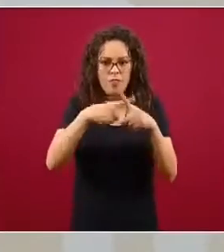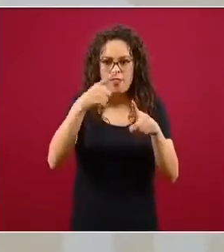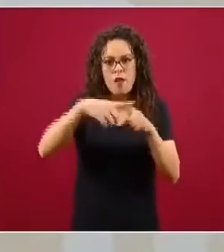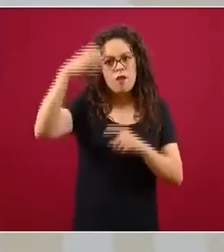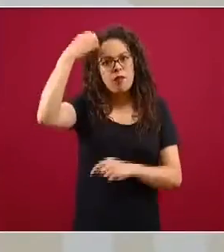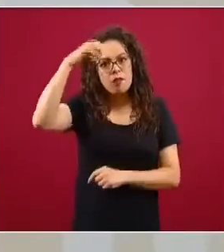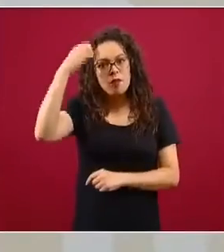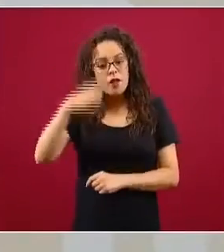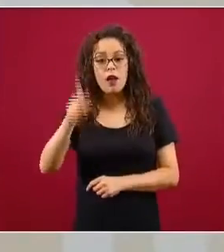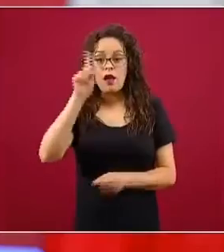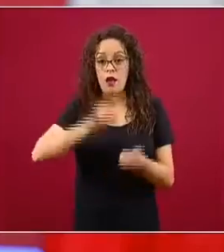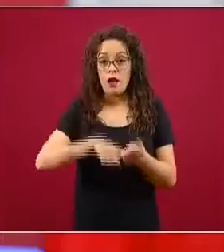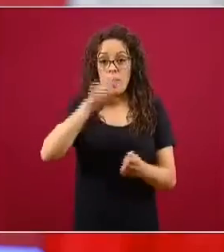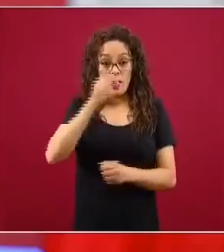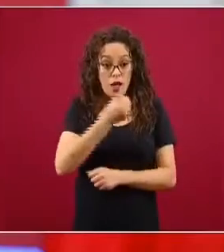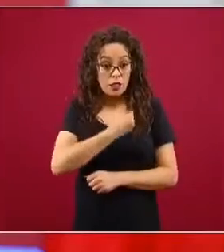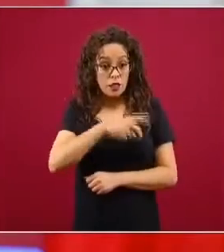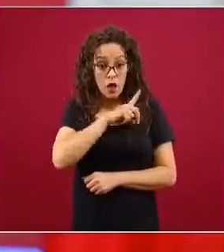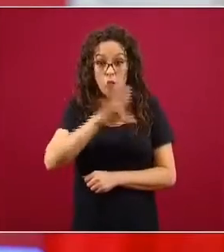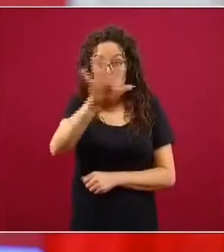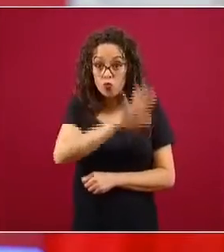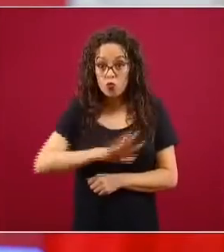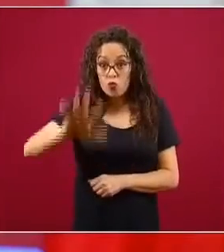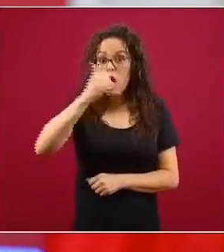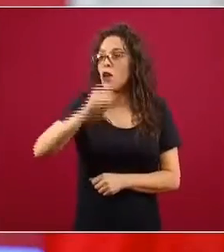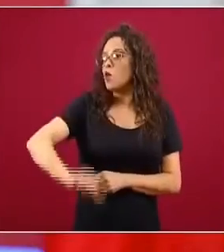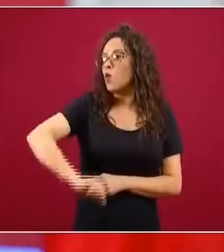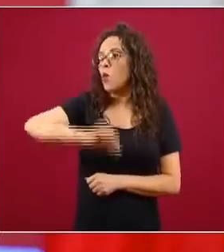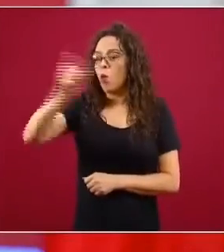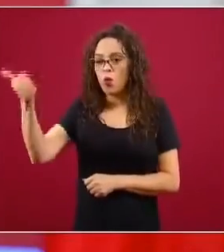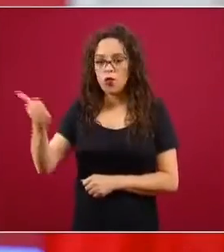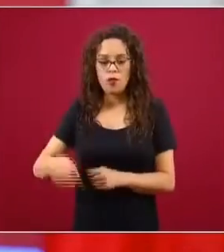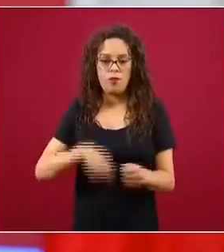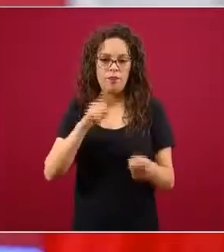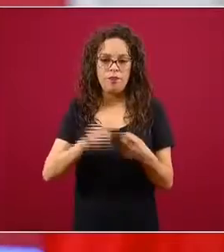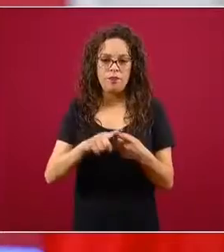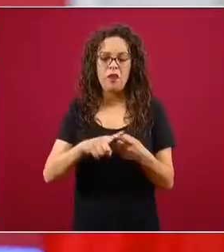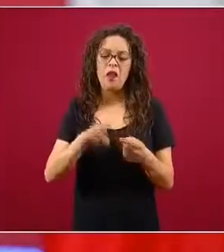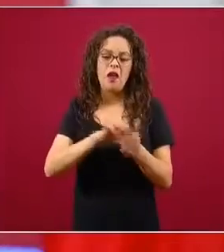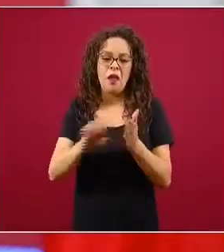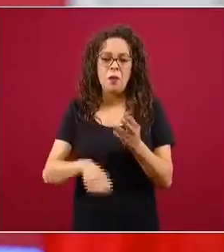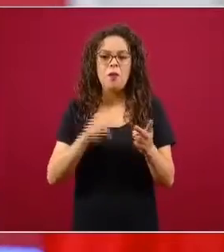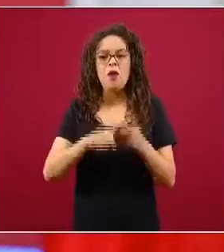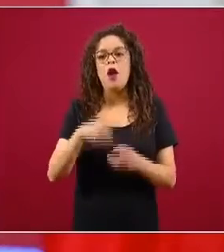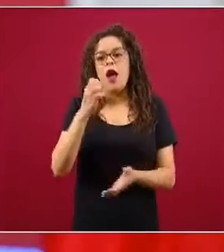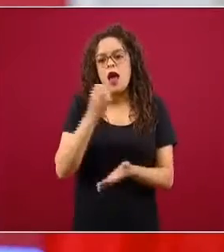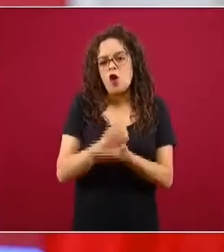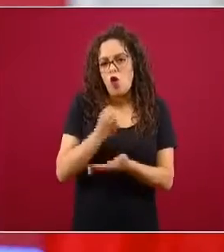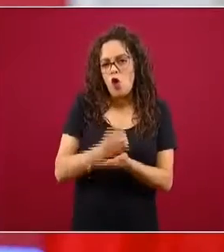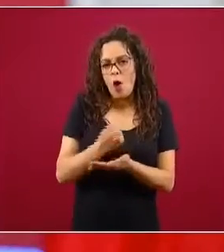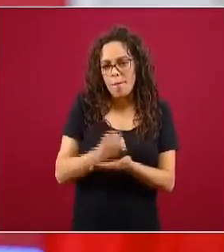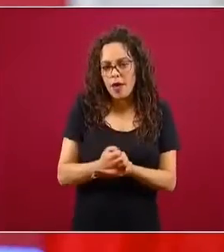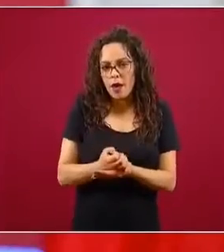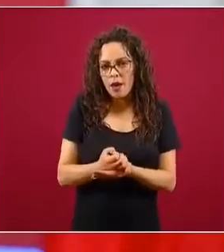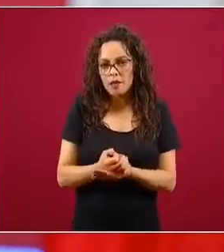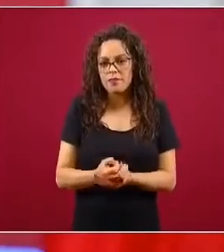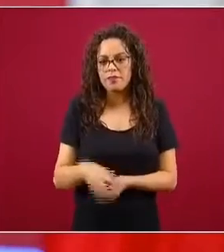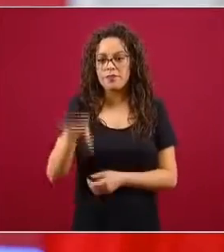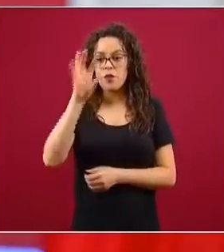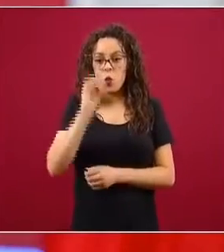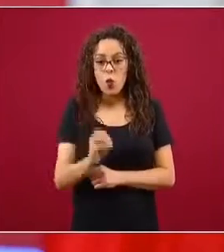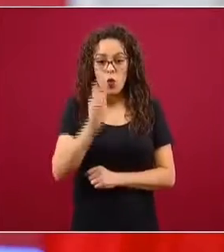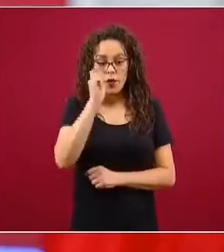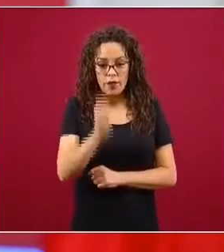la salud pública y también de otros campos como la economía. Mencionábamos, por ejemplo, ya la